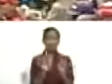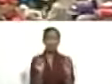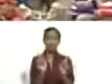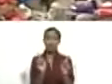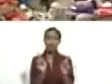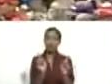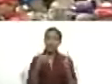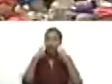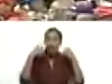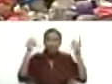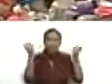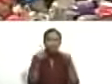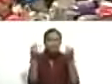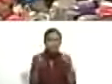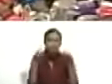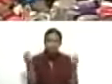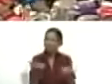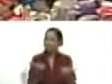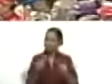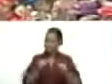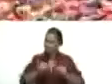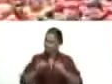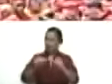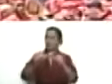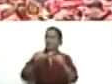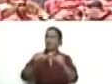Hay que perseverar en el camino